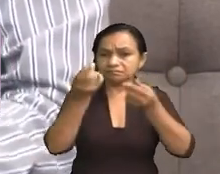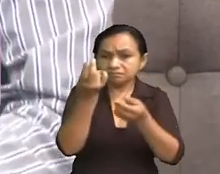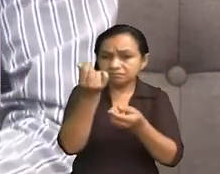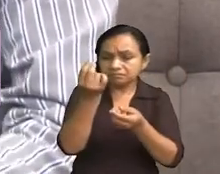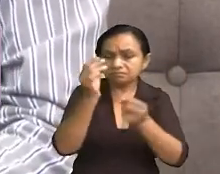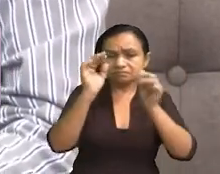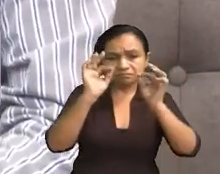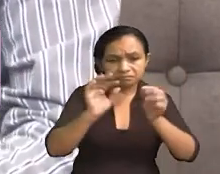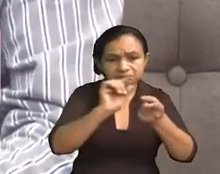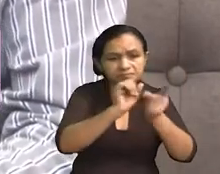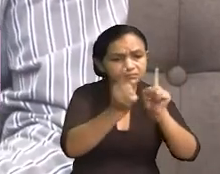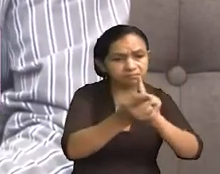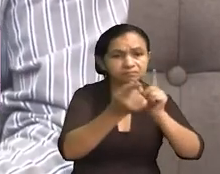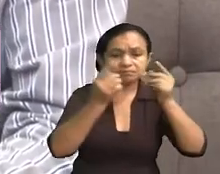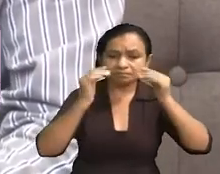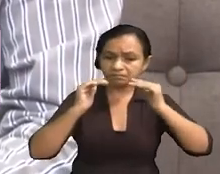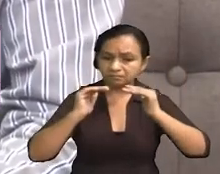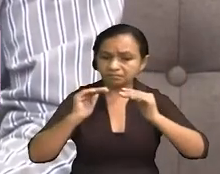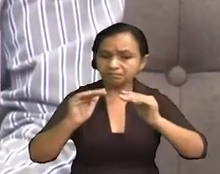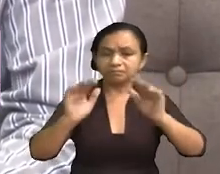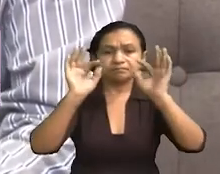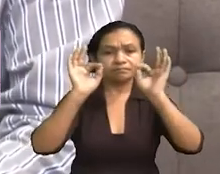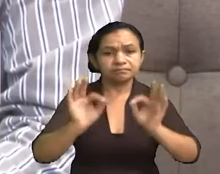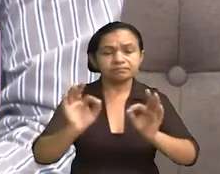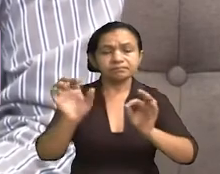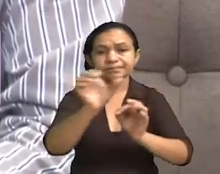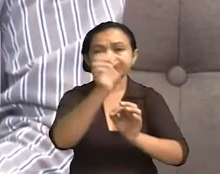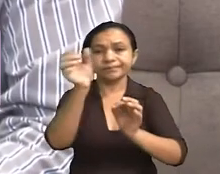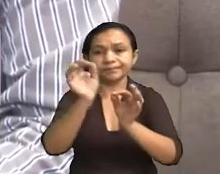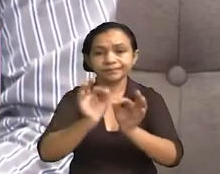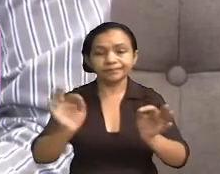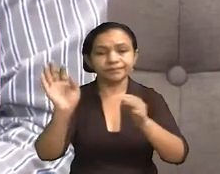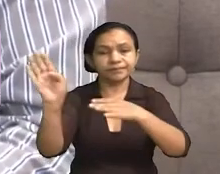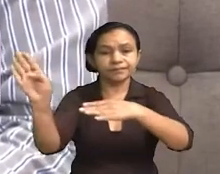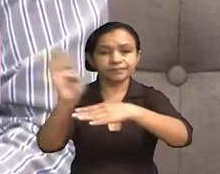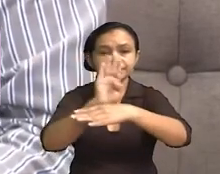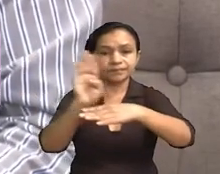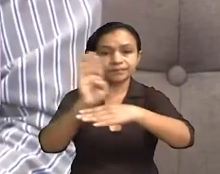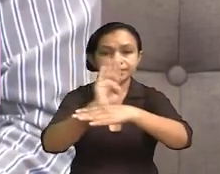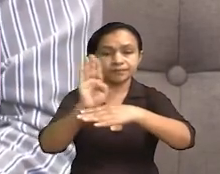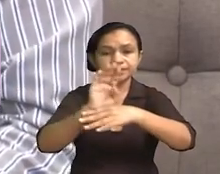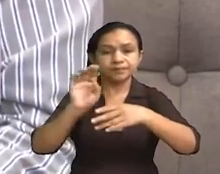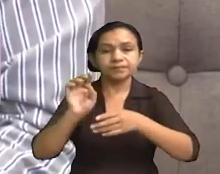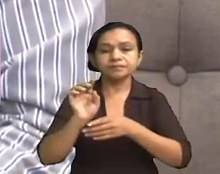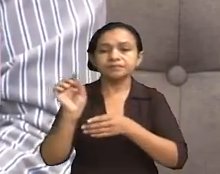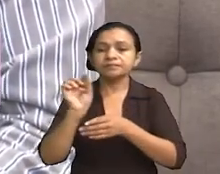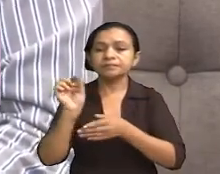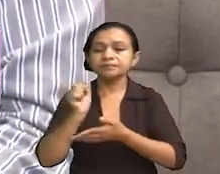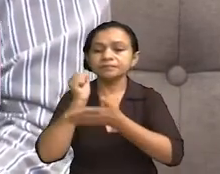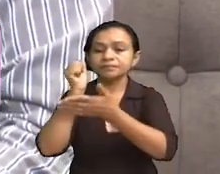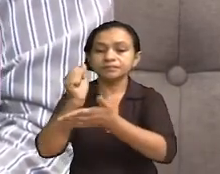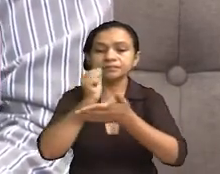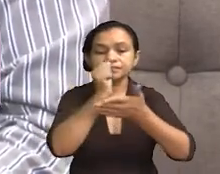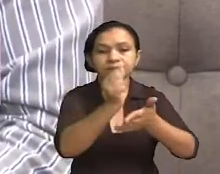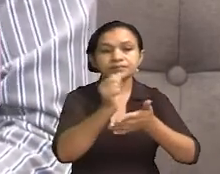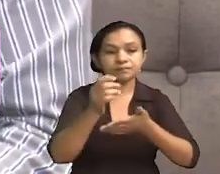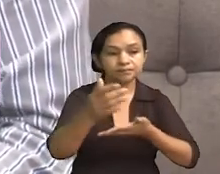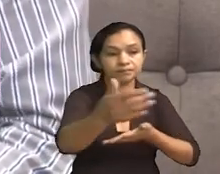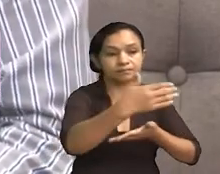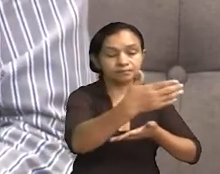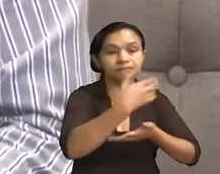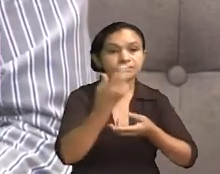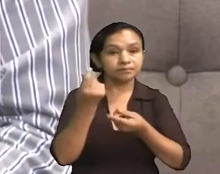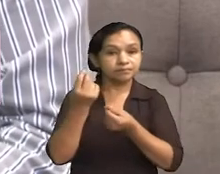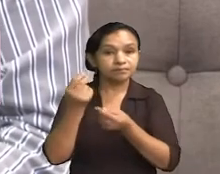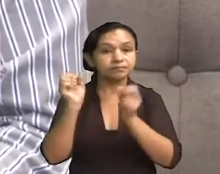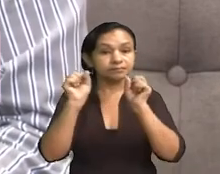monetaria, cambiaria. Otro elemento más, los bancos ya están empezando a dar crédito y están recuperando los